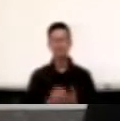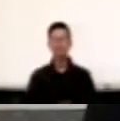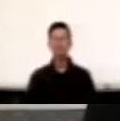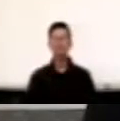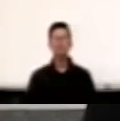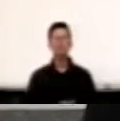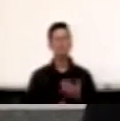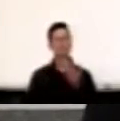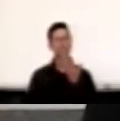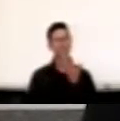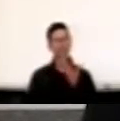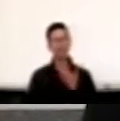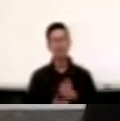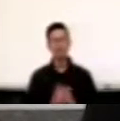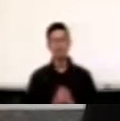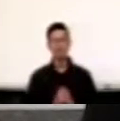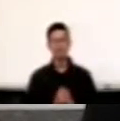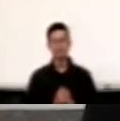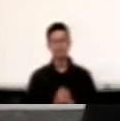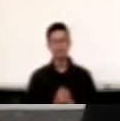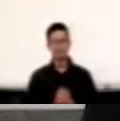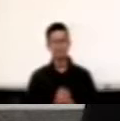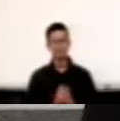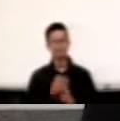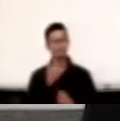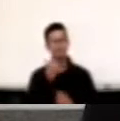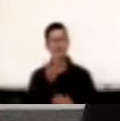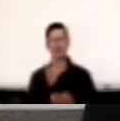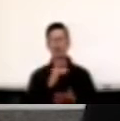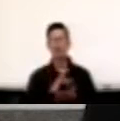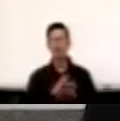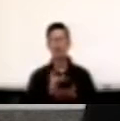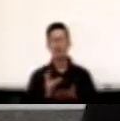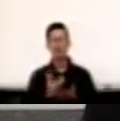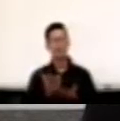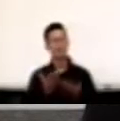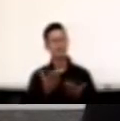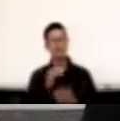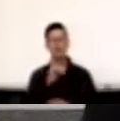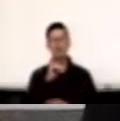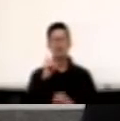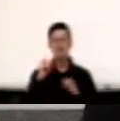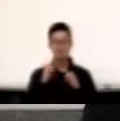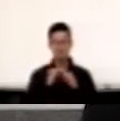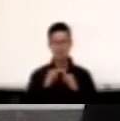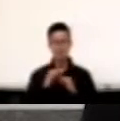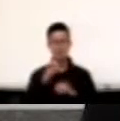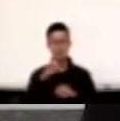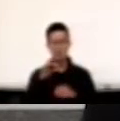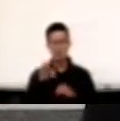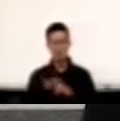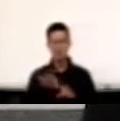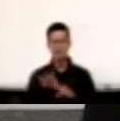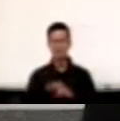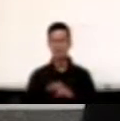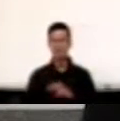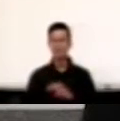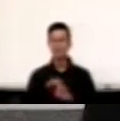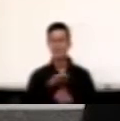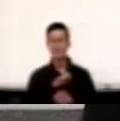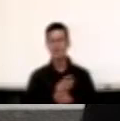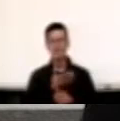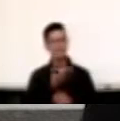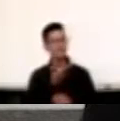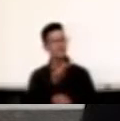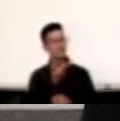Bien, en primer lugar quiero también agradecer obviamente al Instituto Electoral por la invitación, particularmente a las consejeras